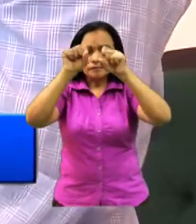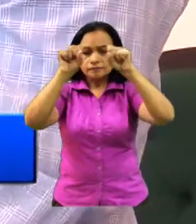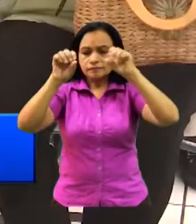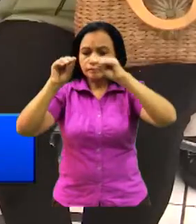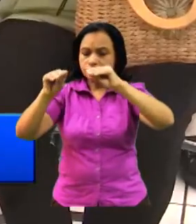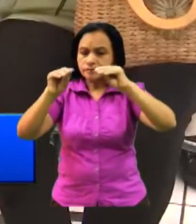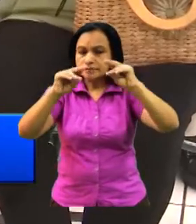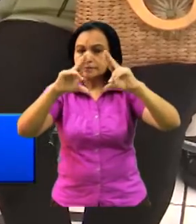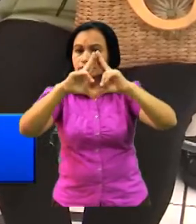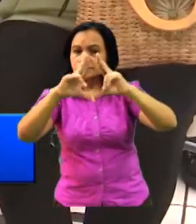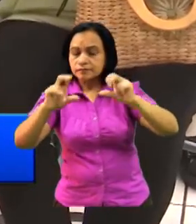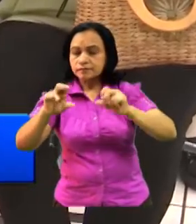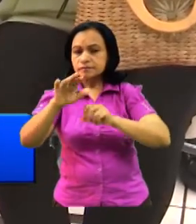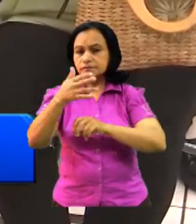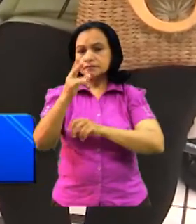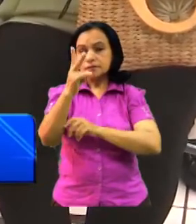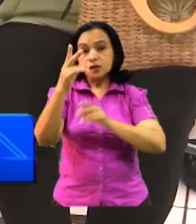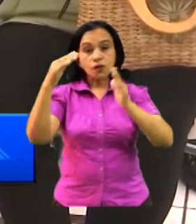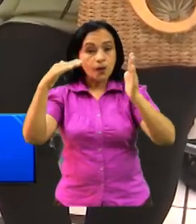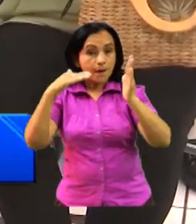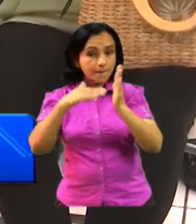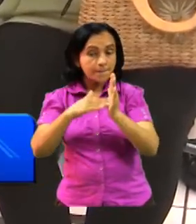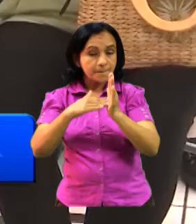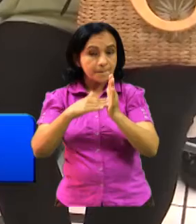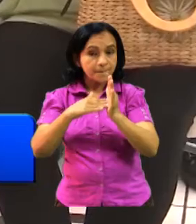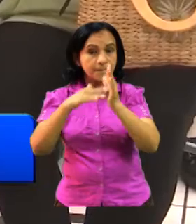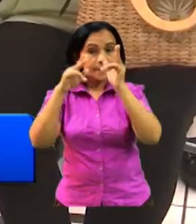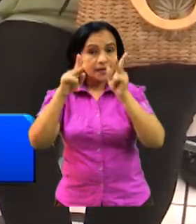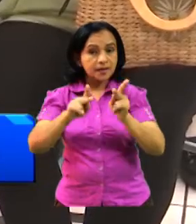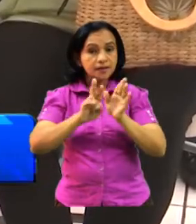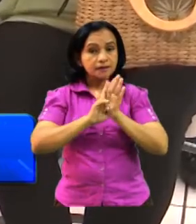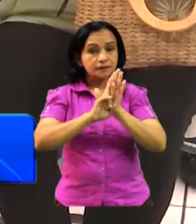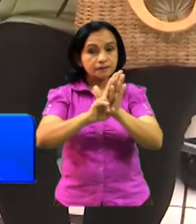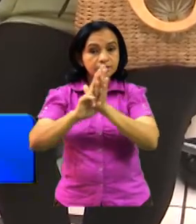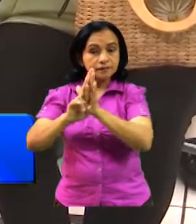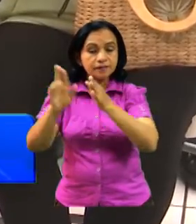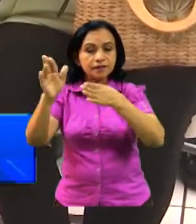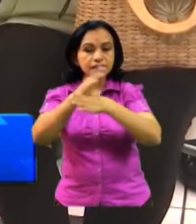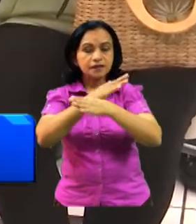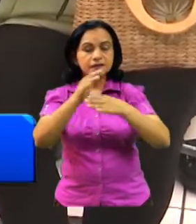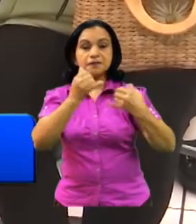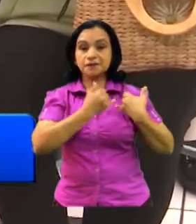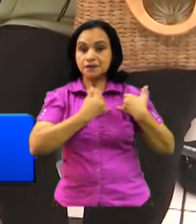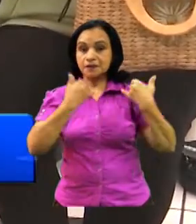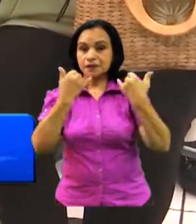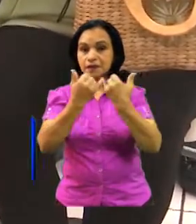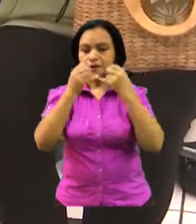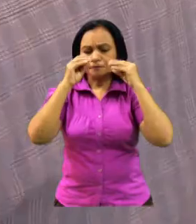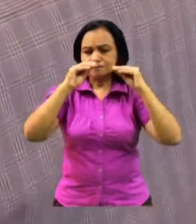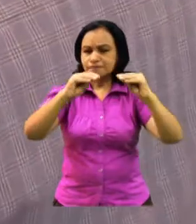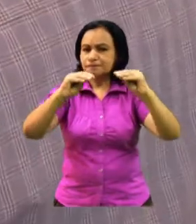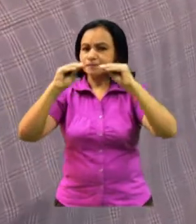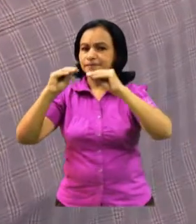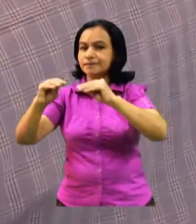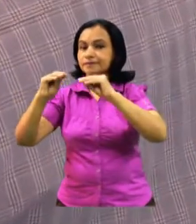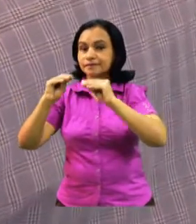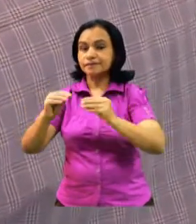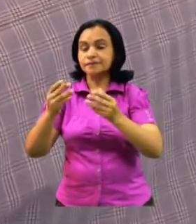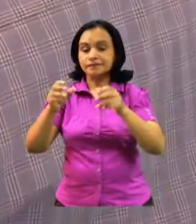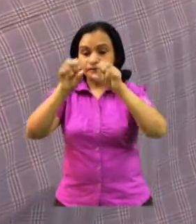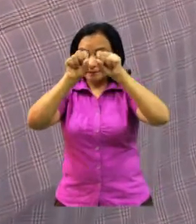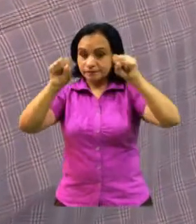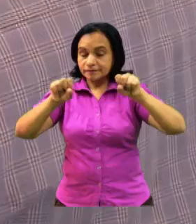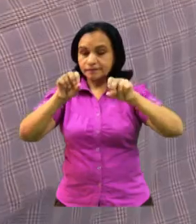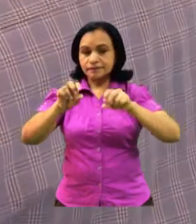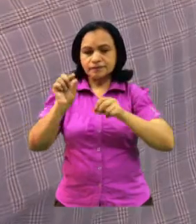nivel nacional, ya llevamos a más de 2.000 representantes de las distintas instituciones capacitadas, las cuales